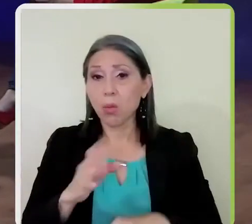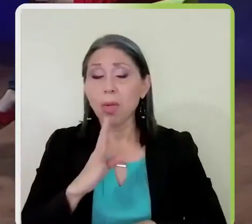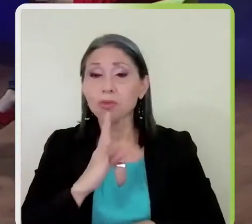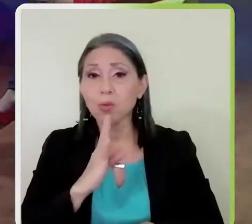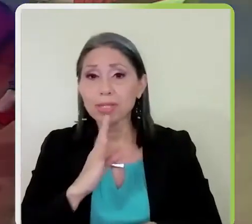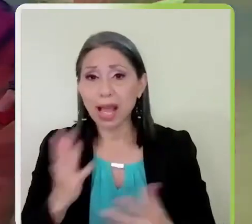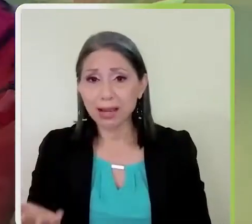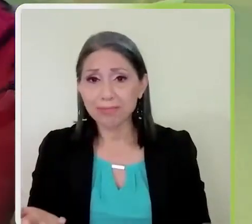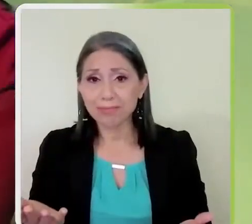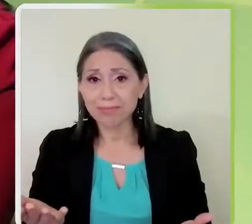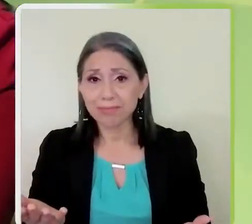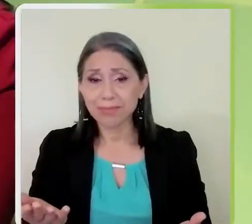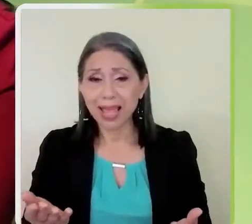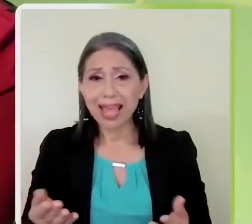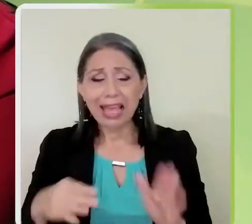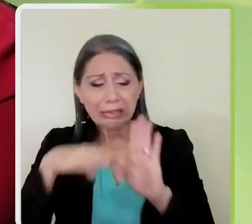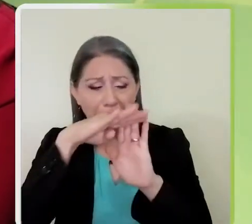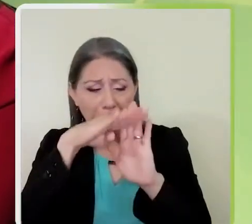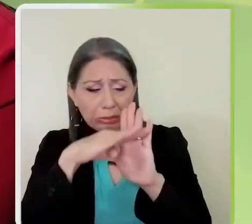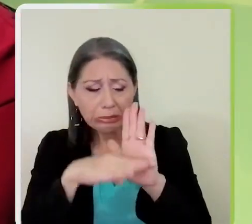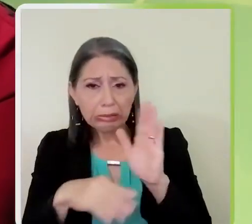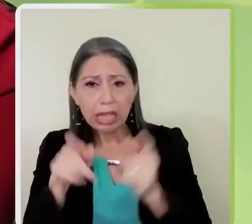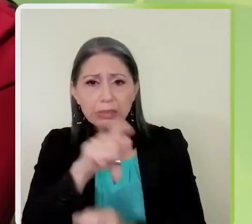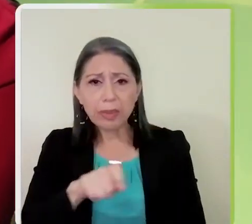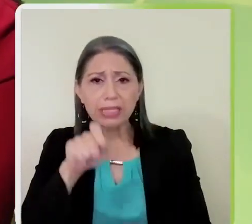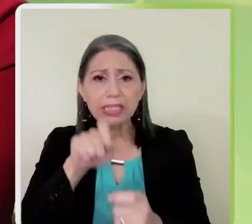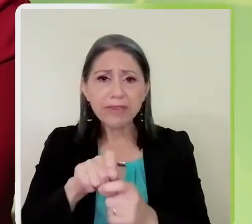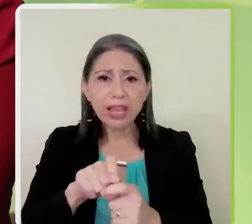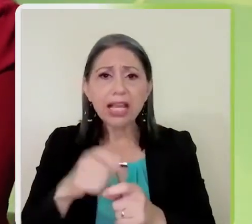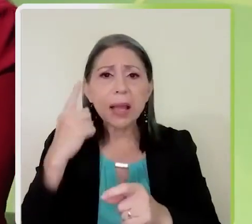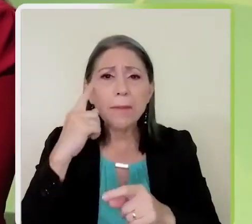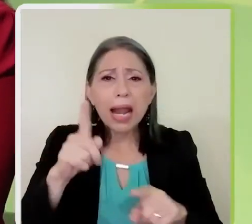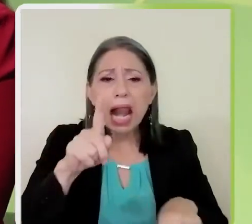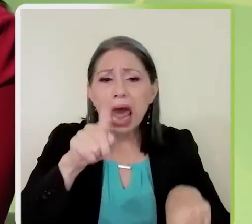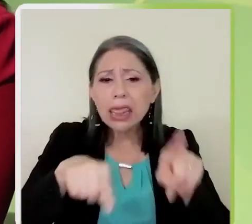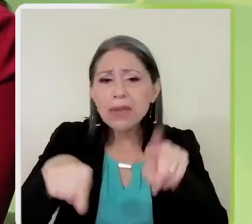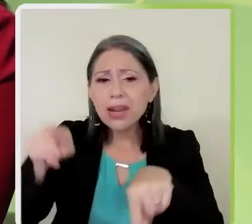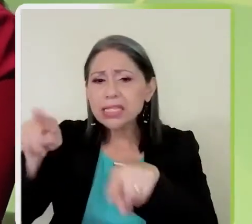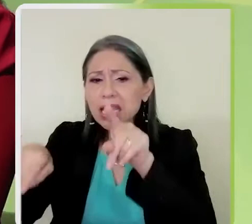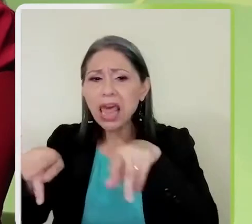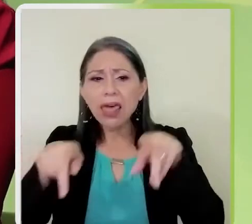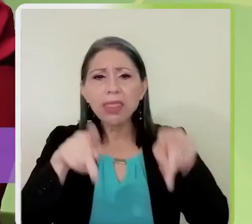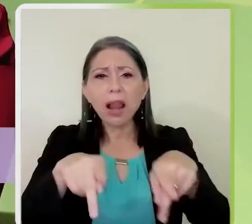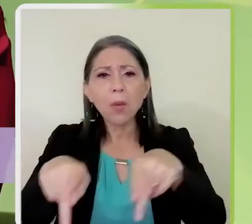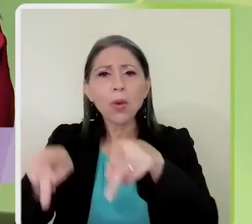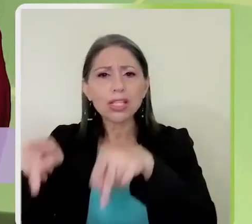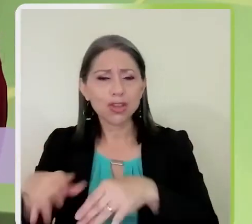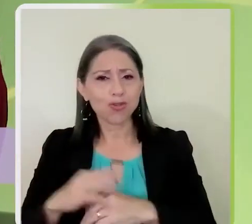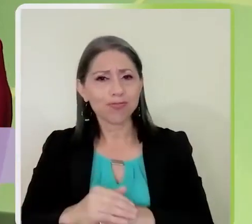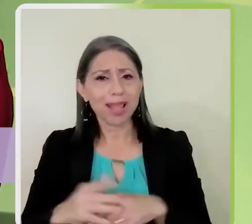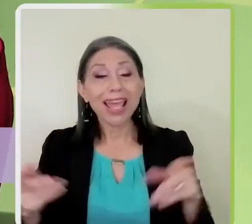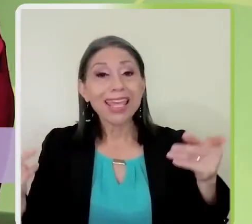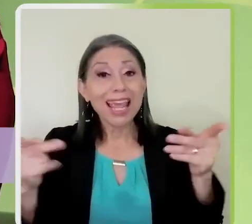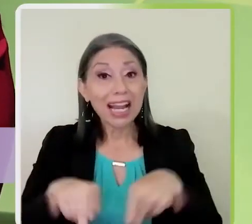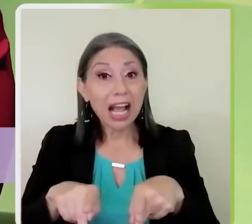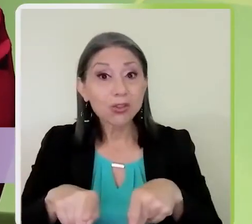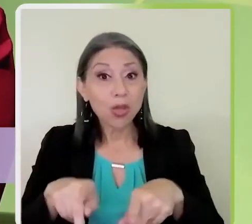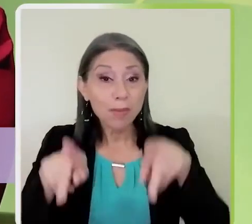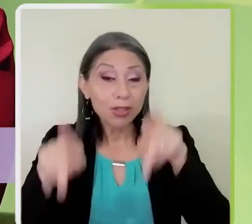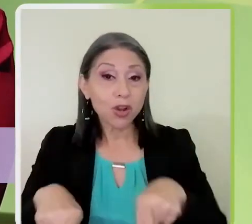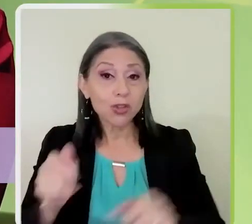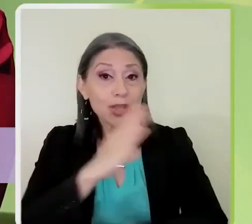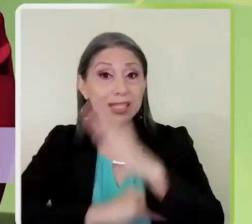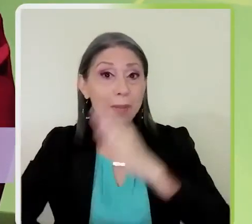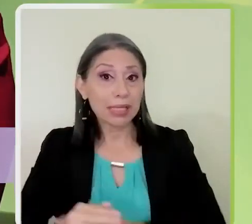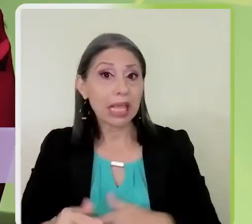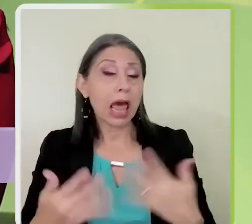podamos conversar, las medidas específicas para la diversidad que existe de la población, y en el caso de las personas con discapacidad, pues